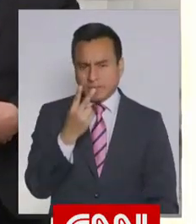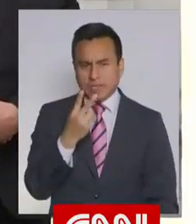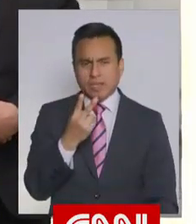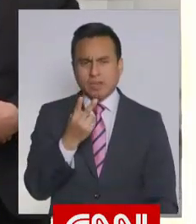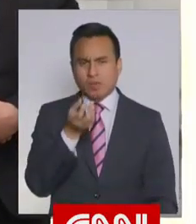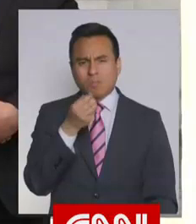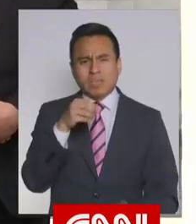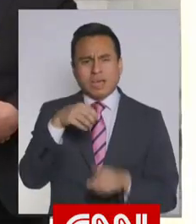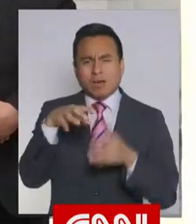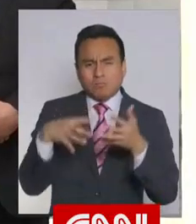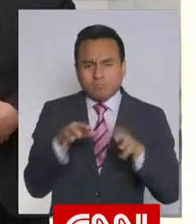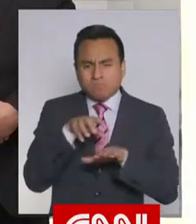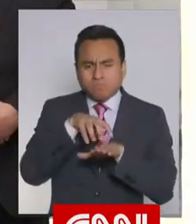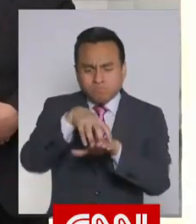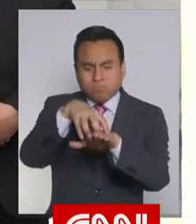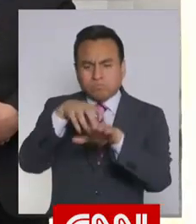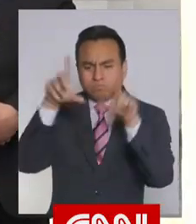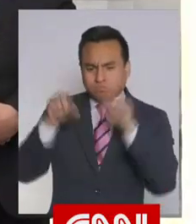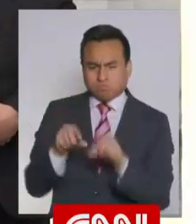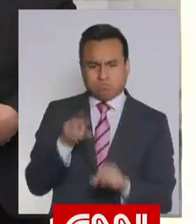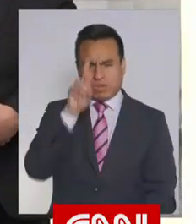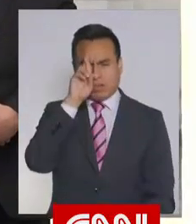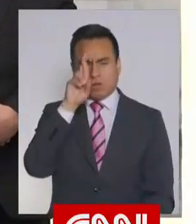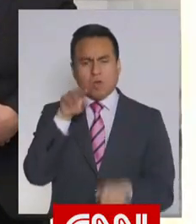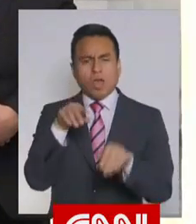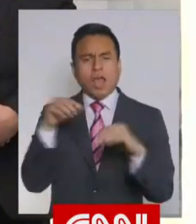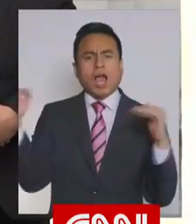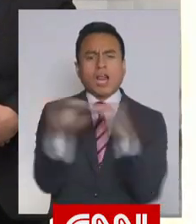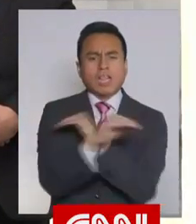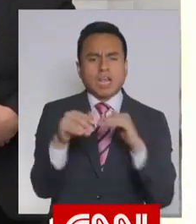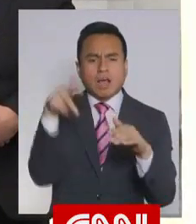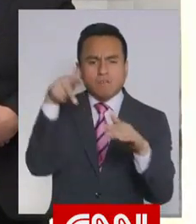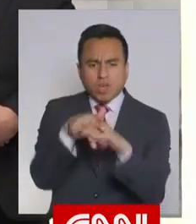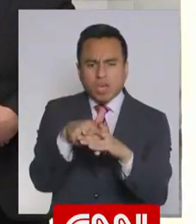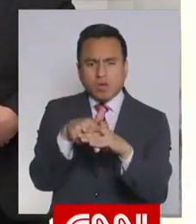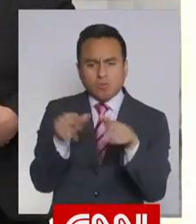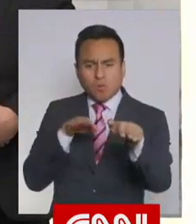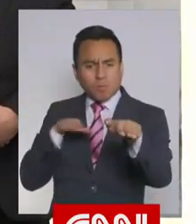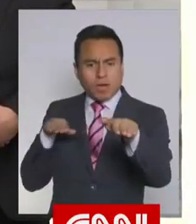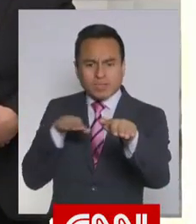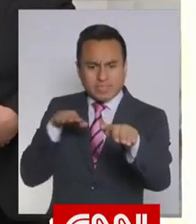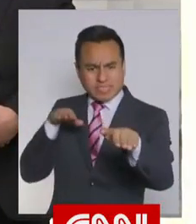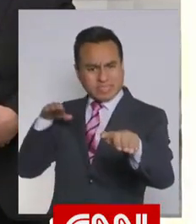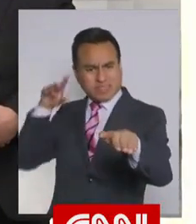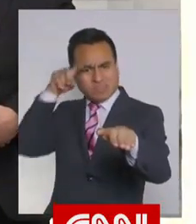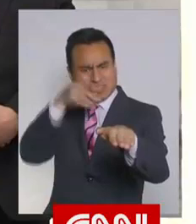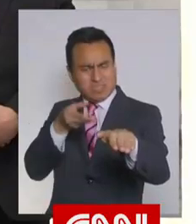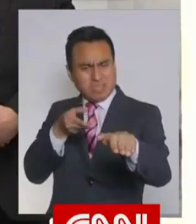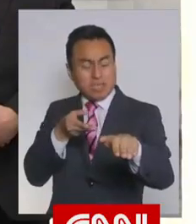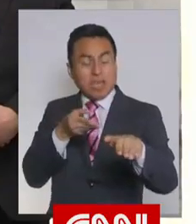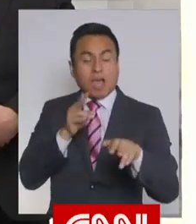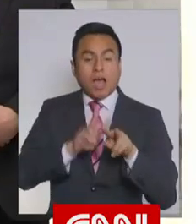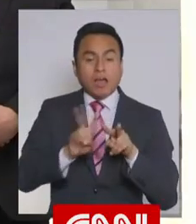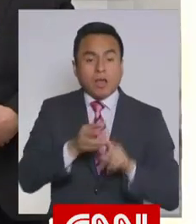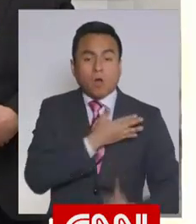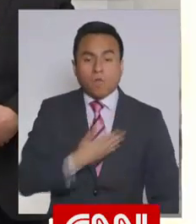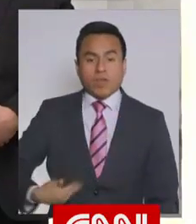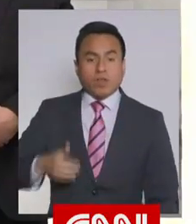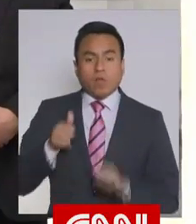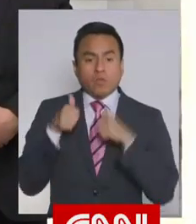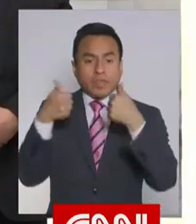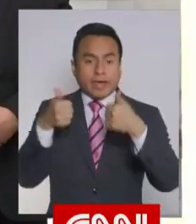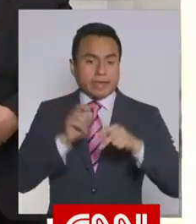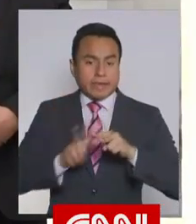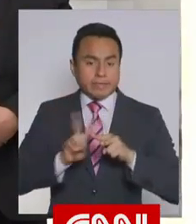desabastecimiento ciertos indicios de bloqueo carretera es lo que le cabe a la autoridad es usar todos y